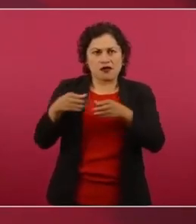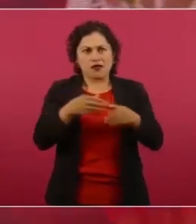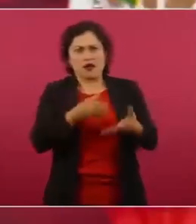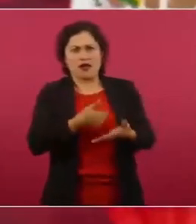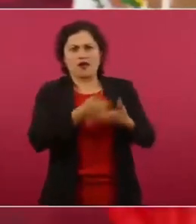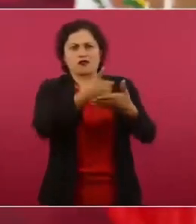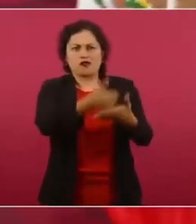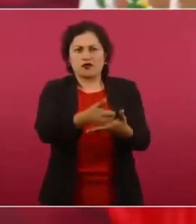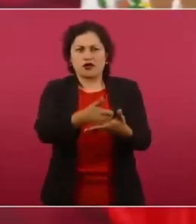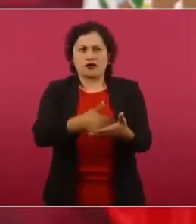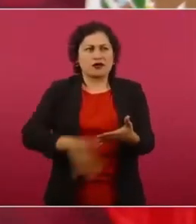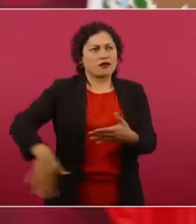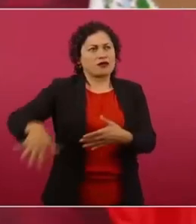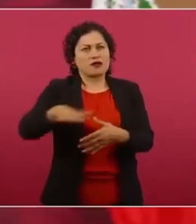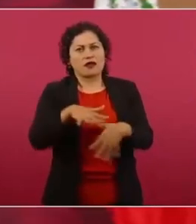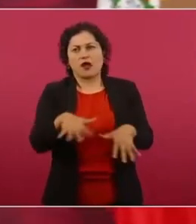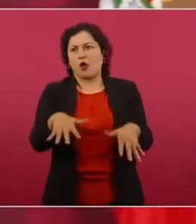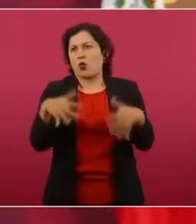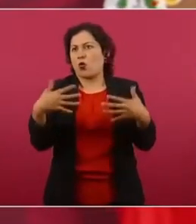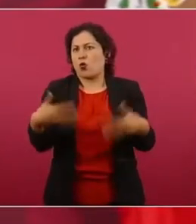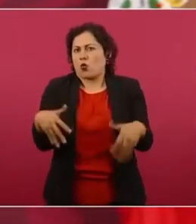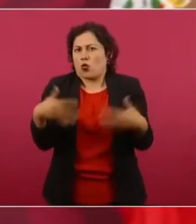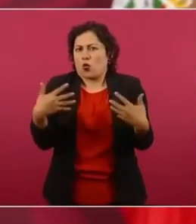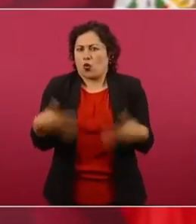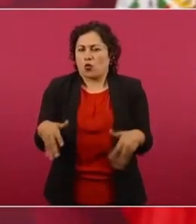Un escándalo.